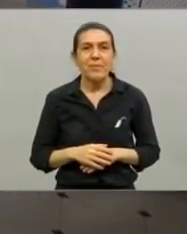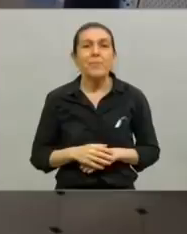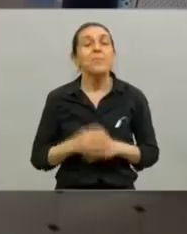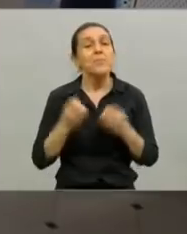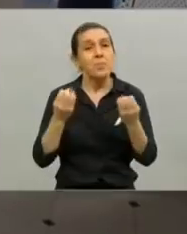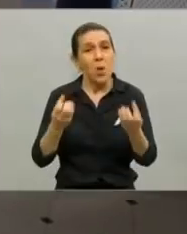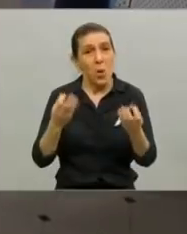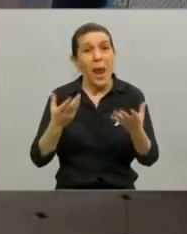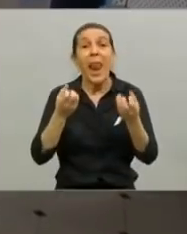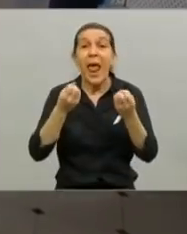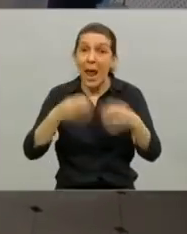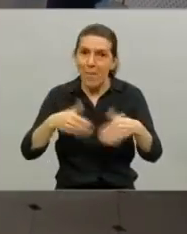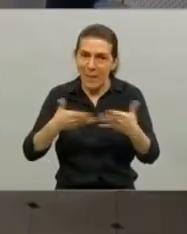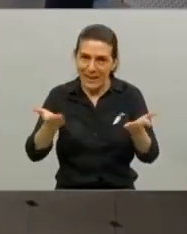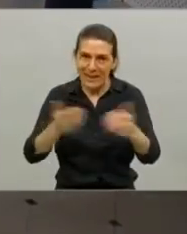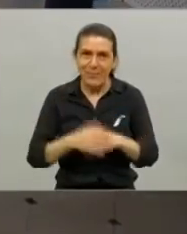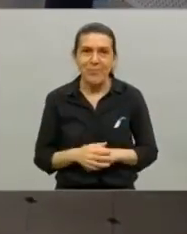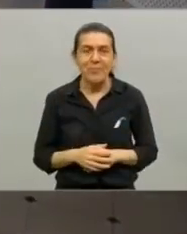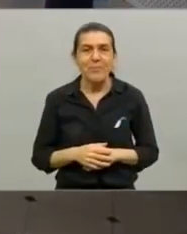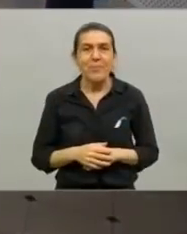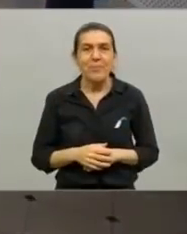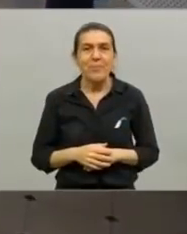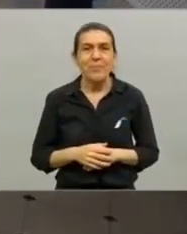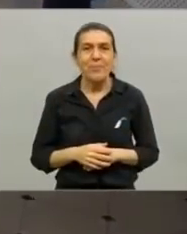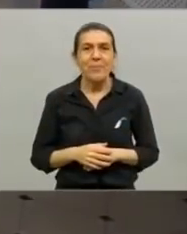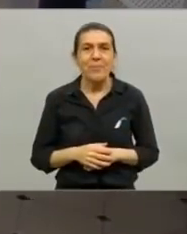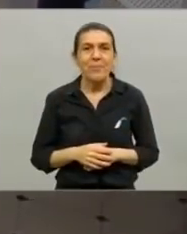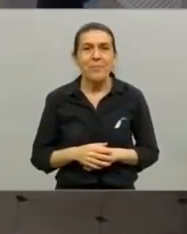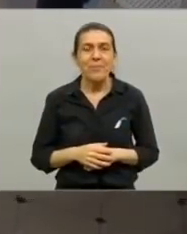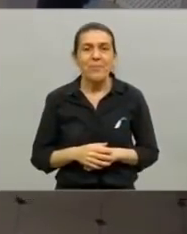Muy bien, arrancamos entonces.